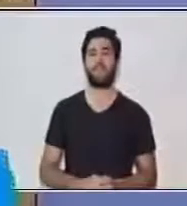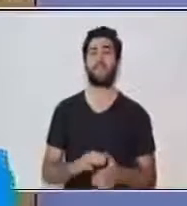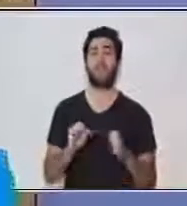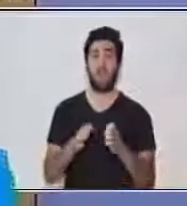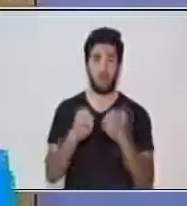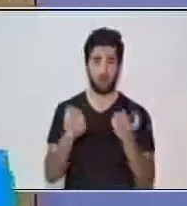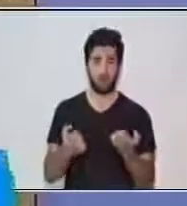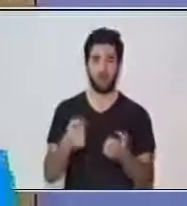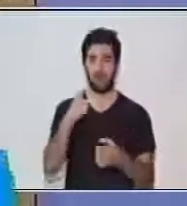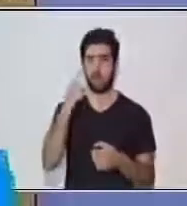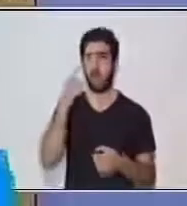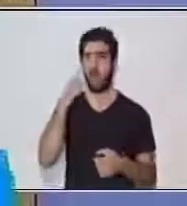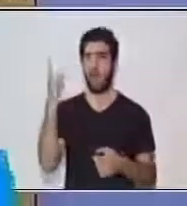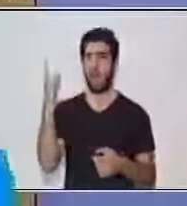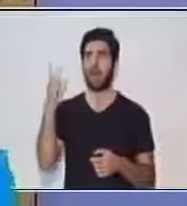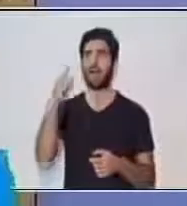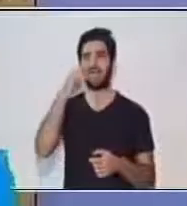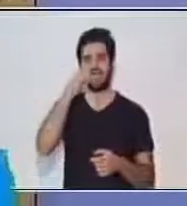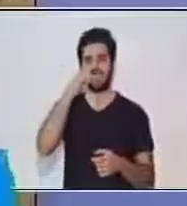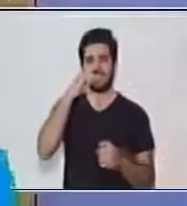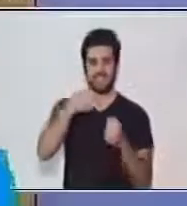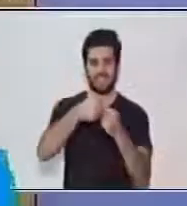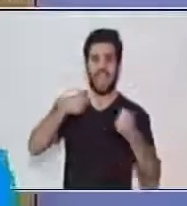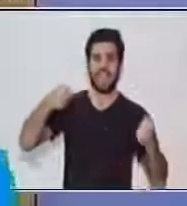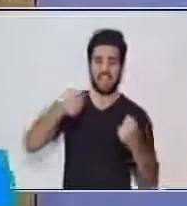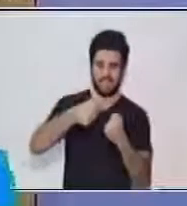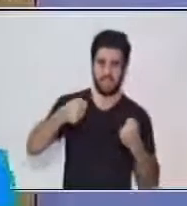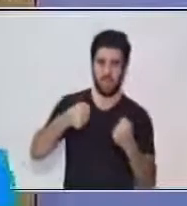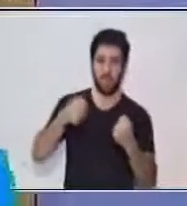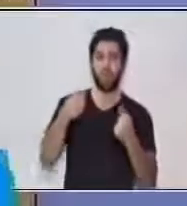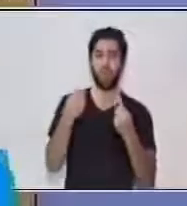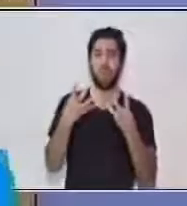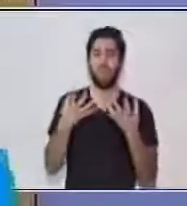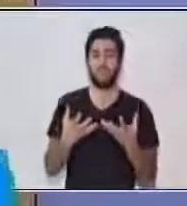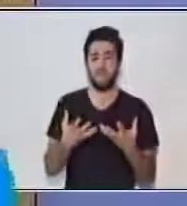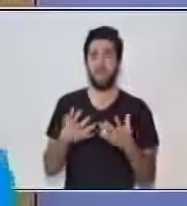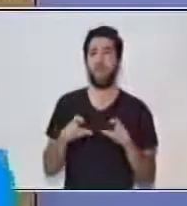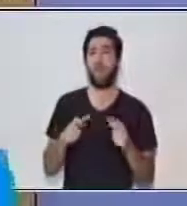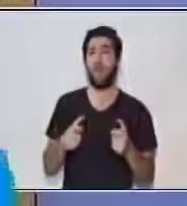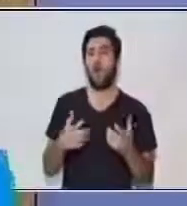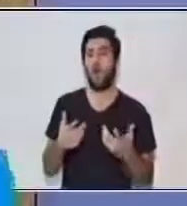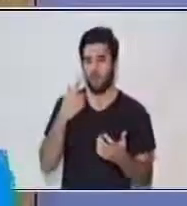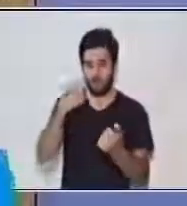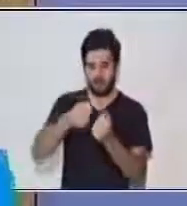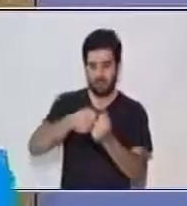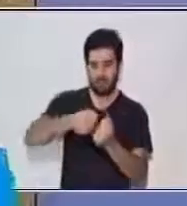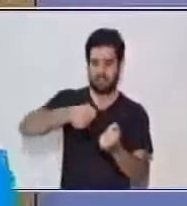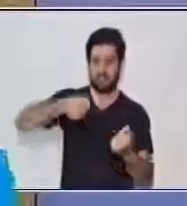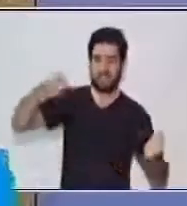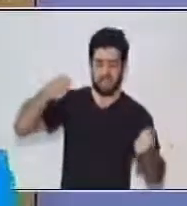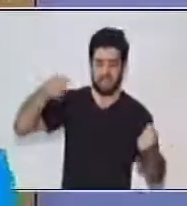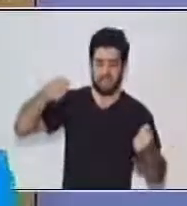Entonces, la tensión superficial de este resorte es